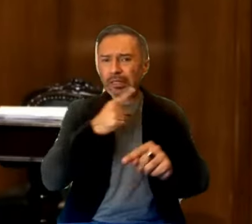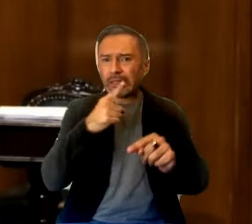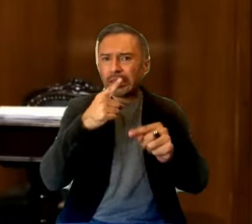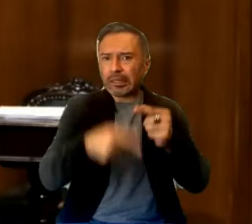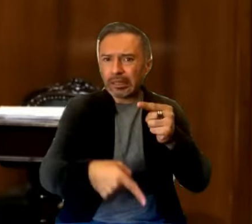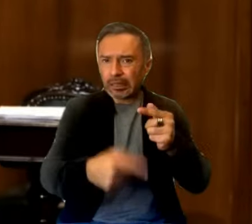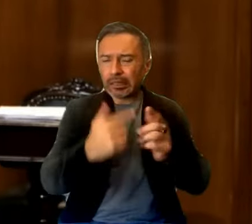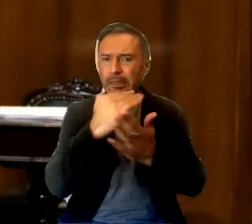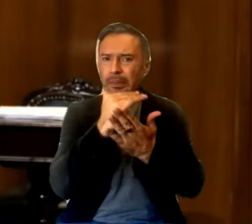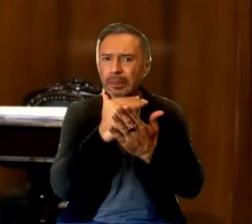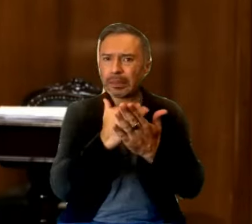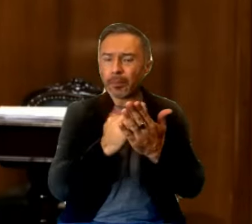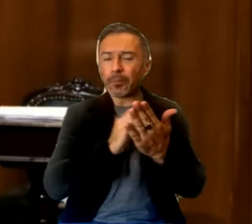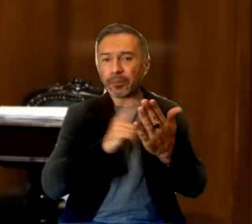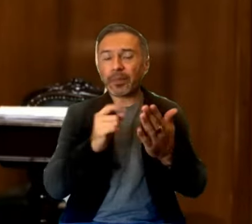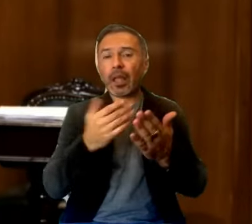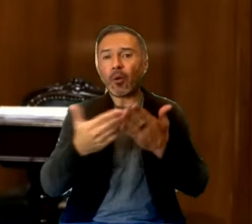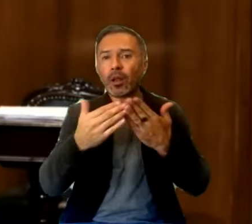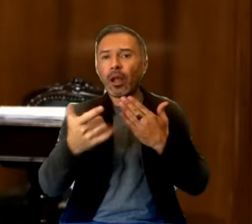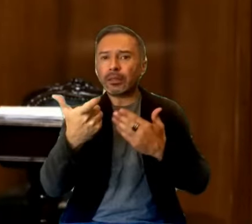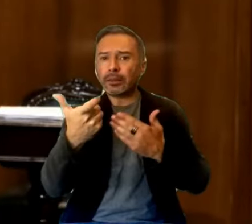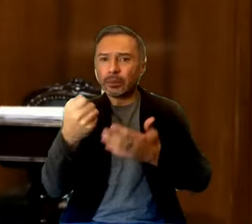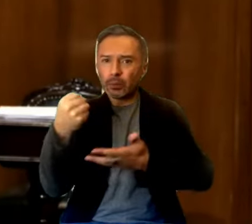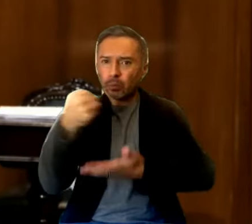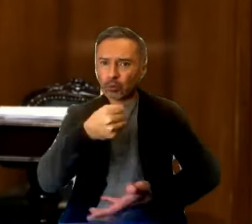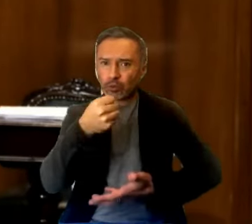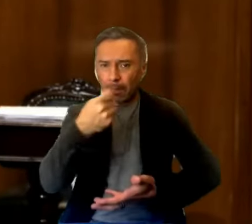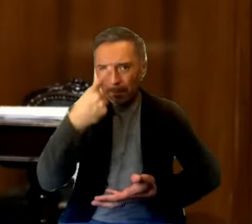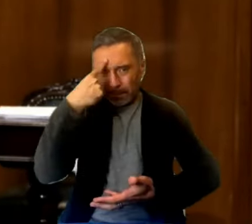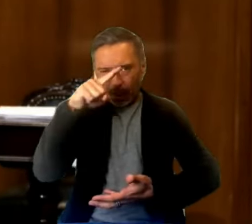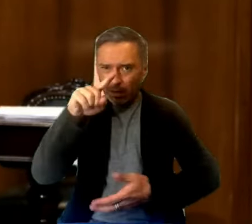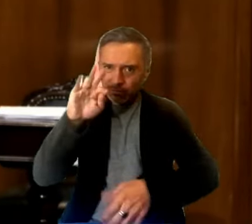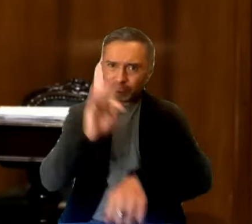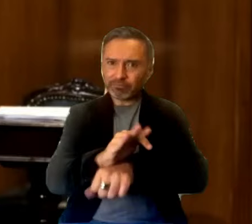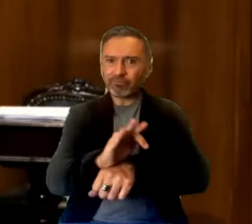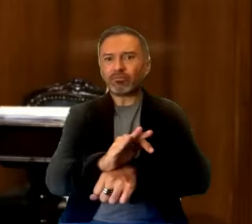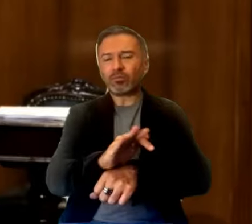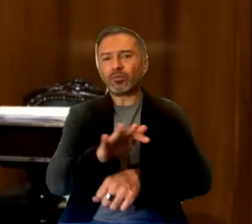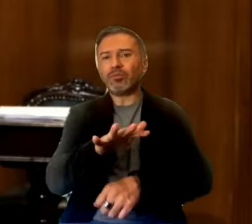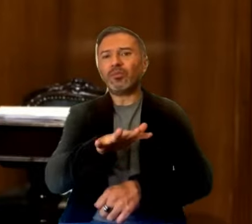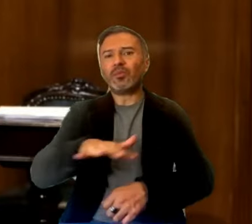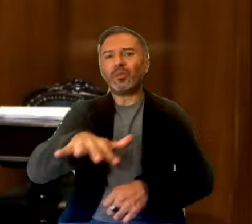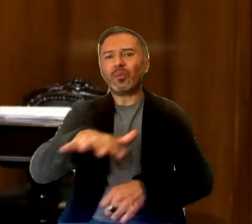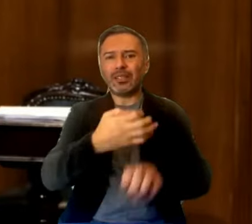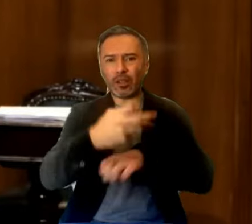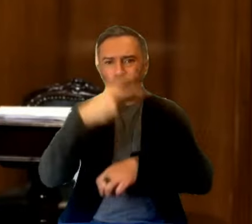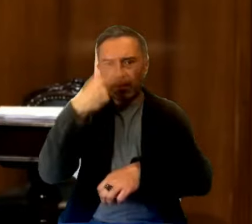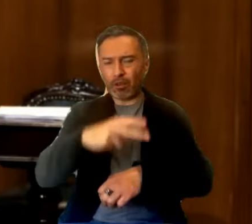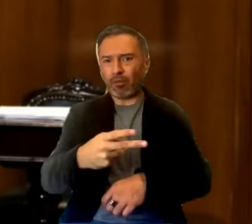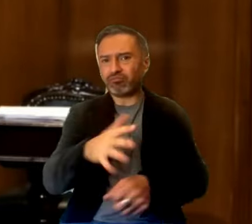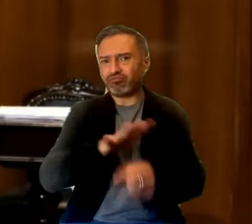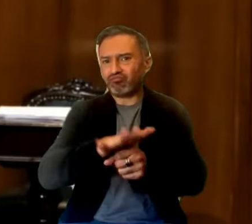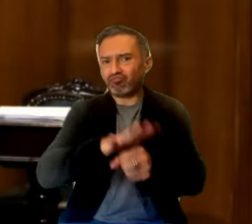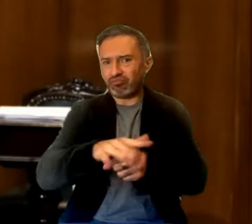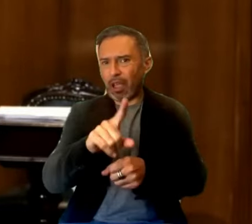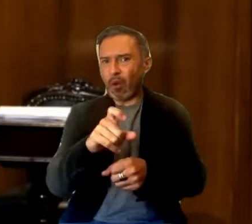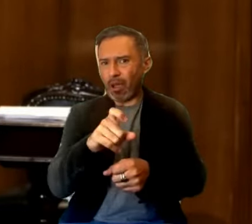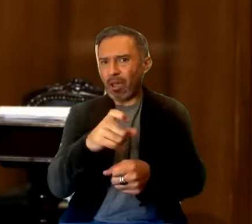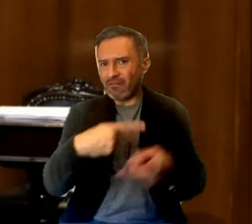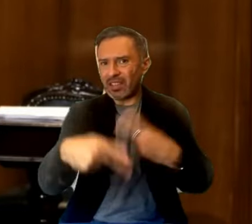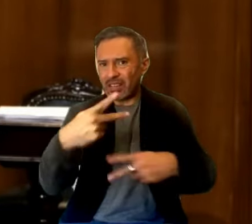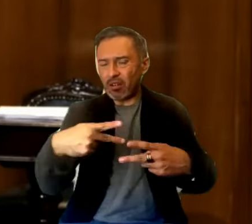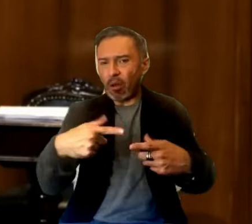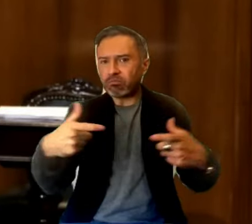presupuestales necesarias para garantizar la seguridad hídrica de nuestra entidad. Consideramos que es